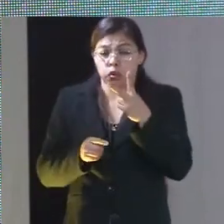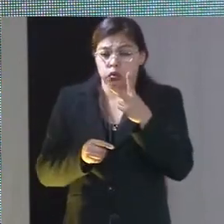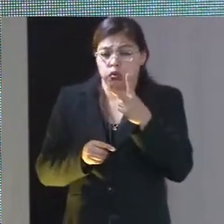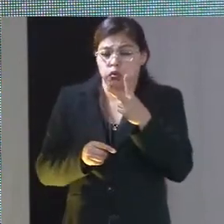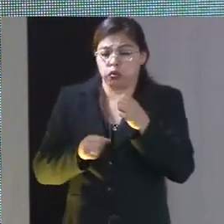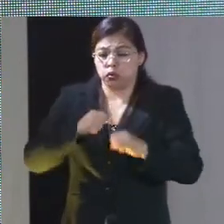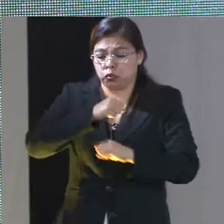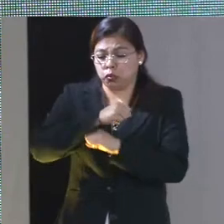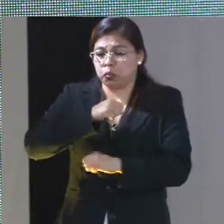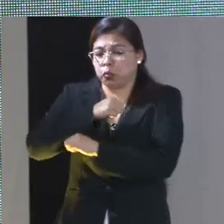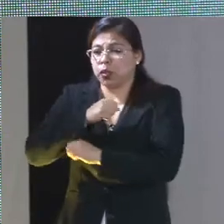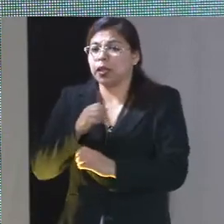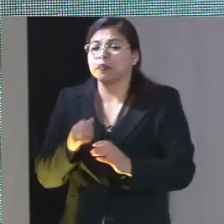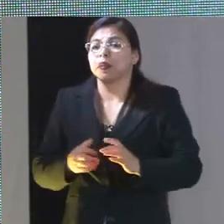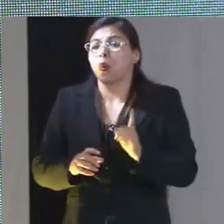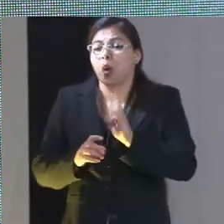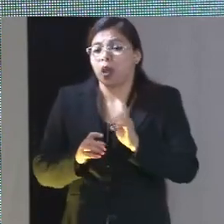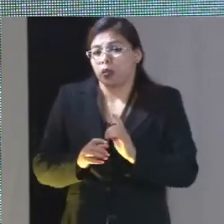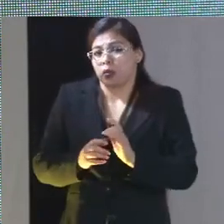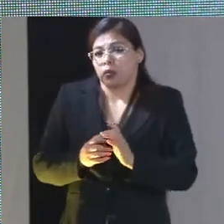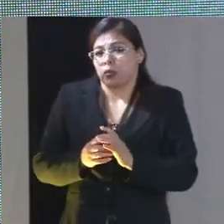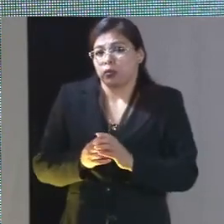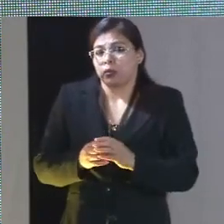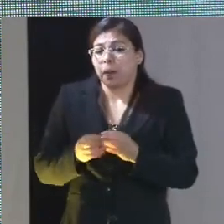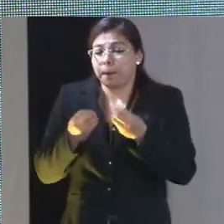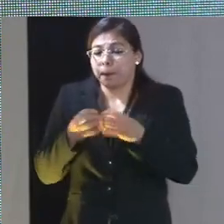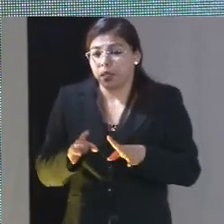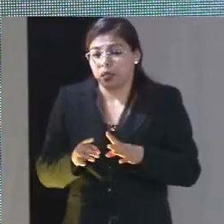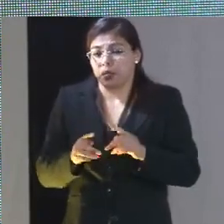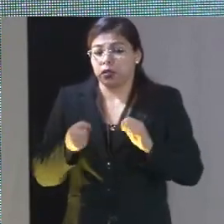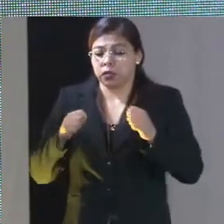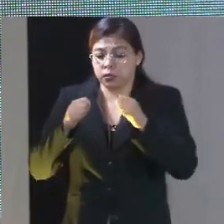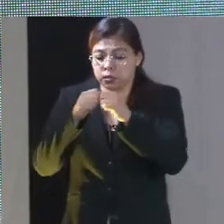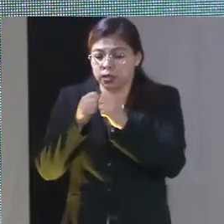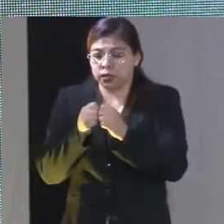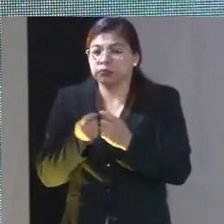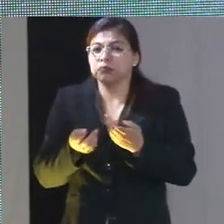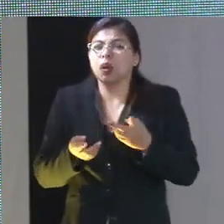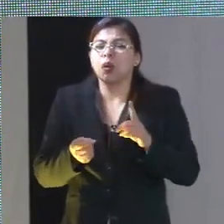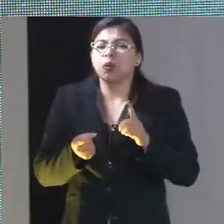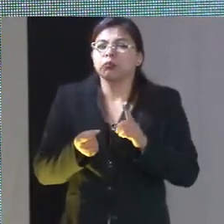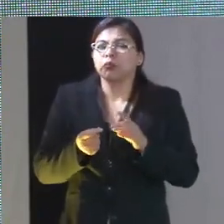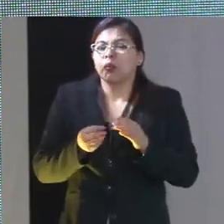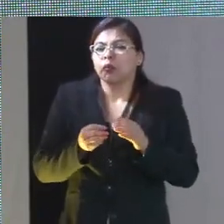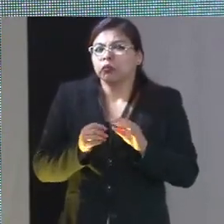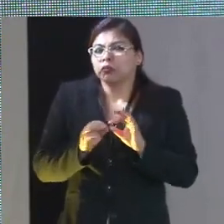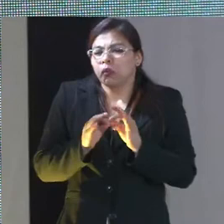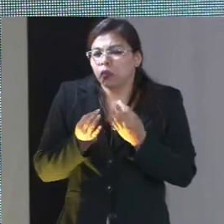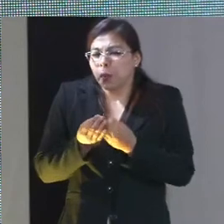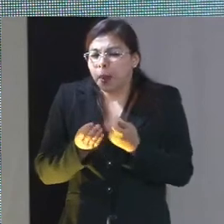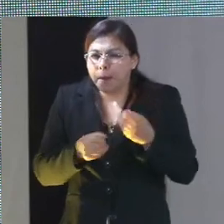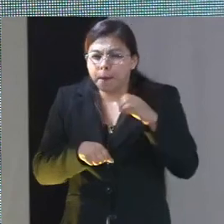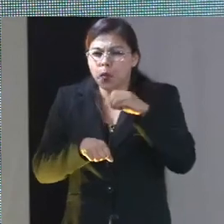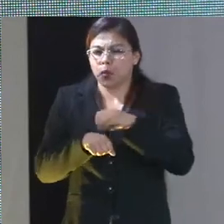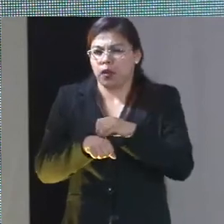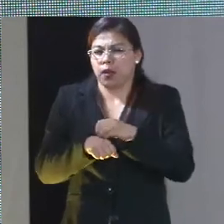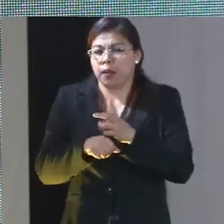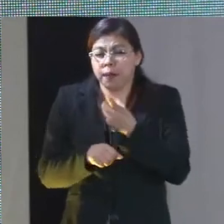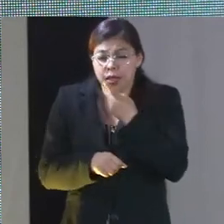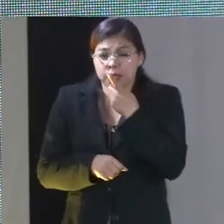veces, la caída de Tenochtitlan. Y es que el modo de exponerlos y el modo de